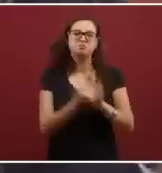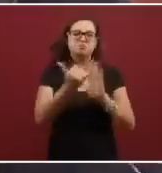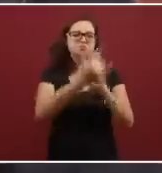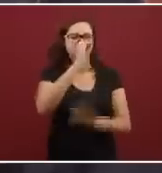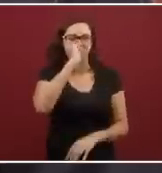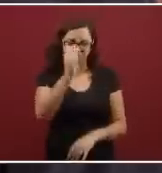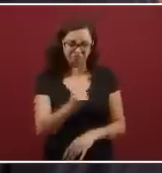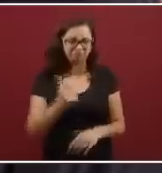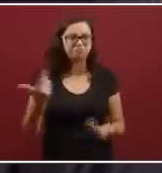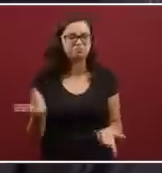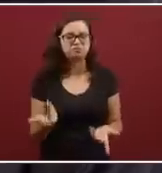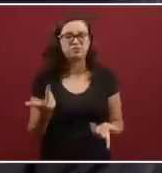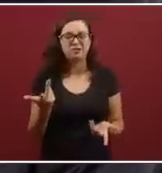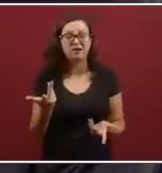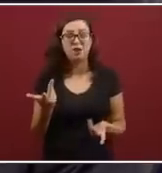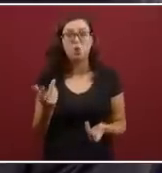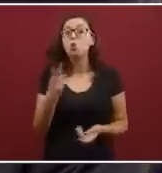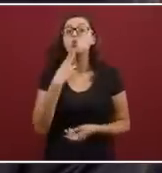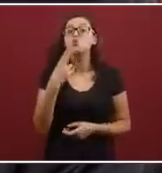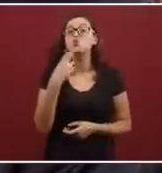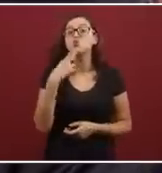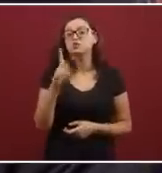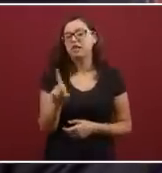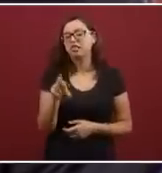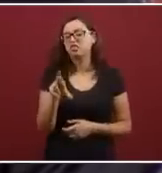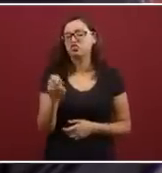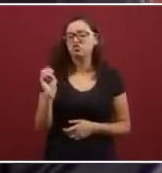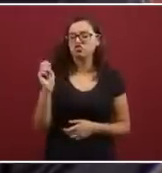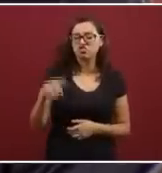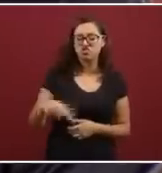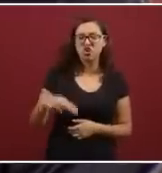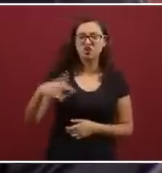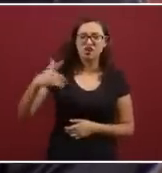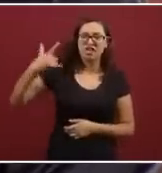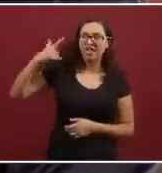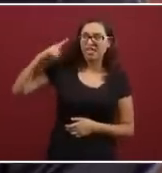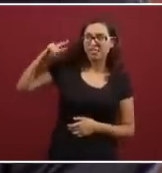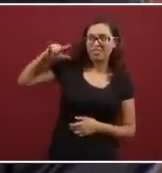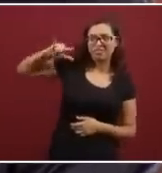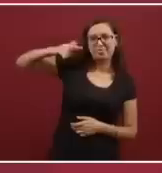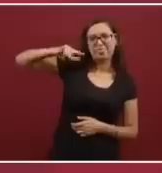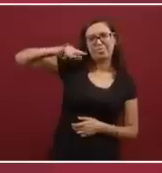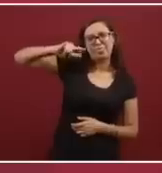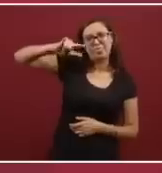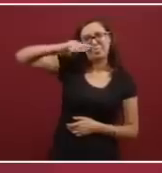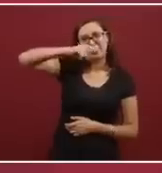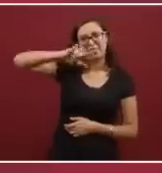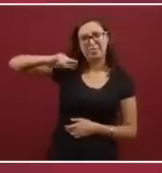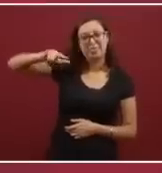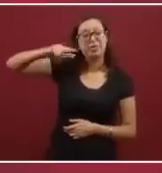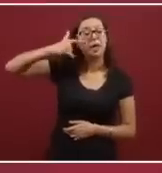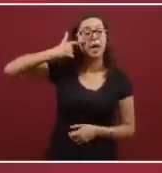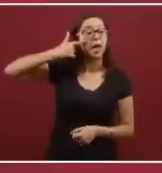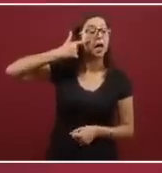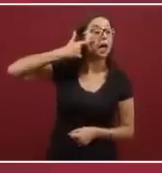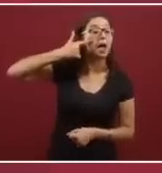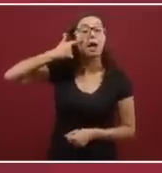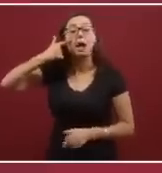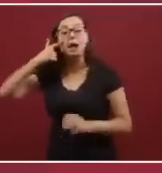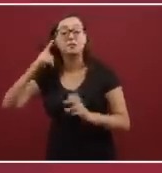hasta drones para ver si se está construyendo y